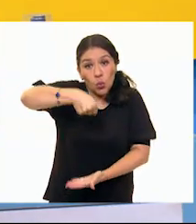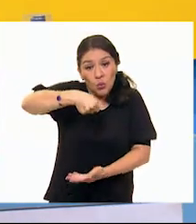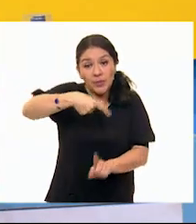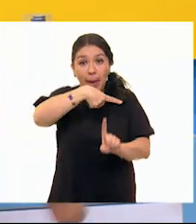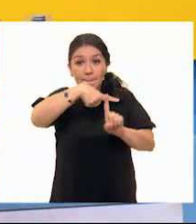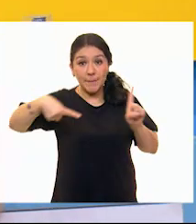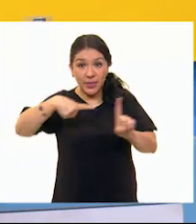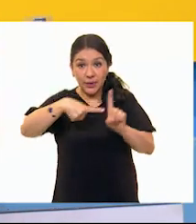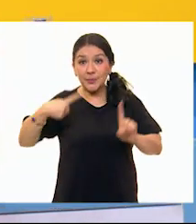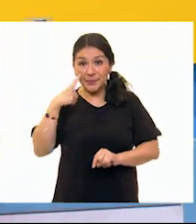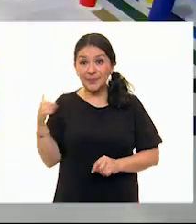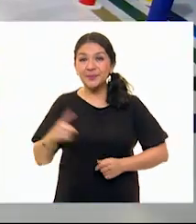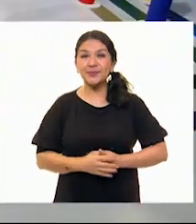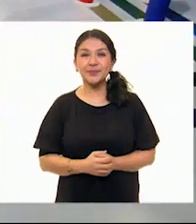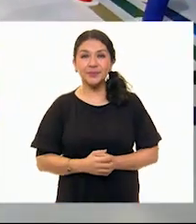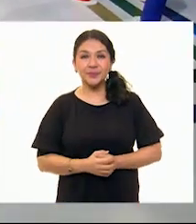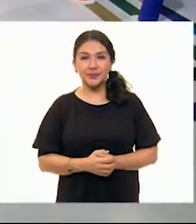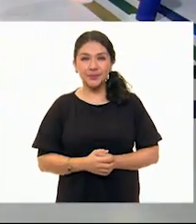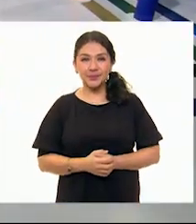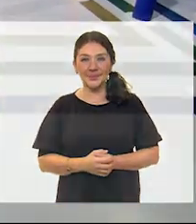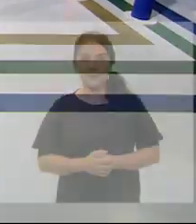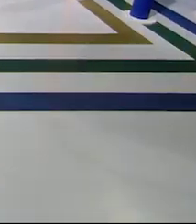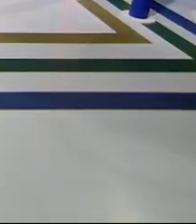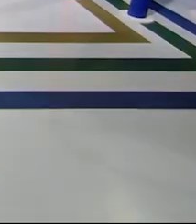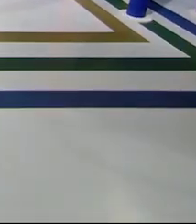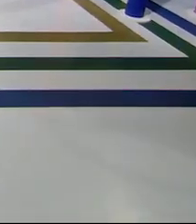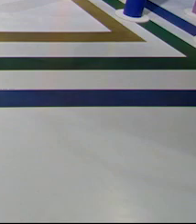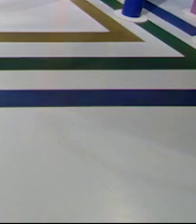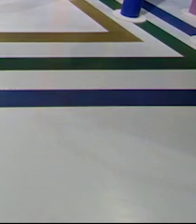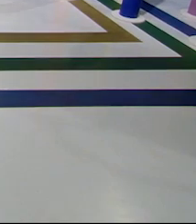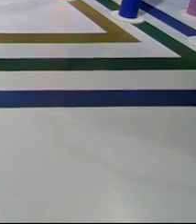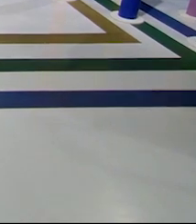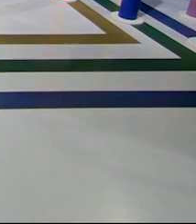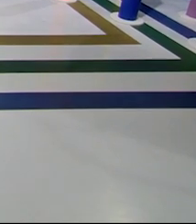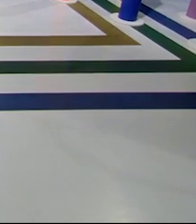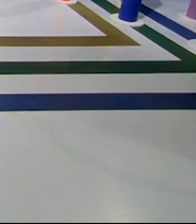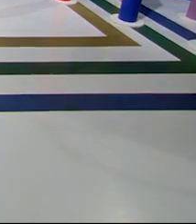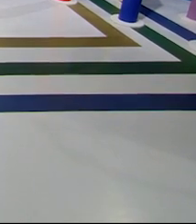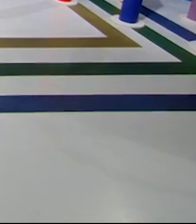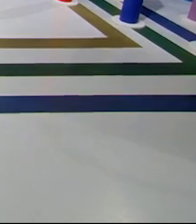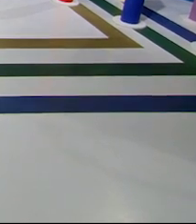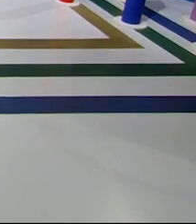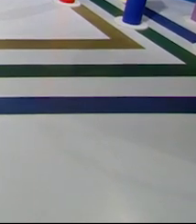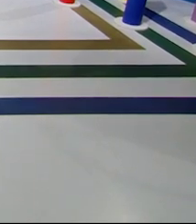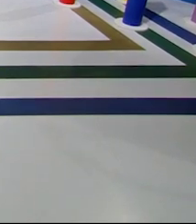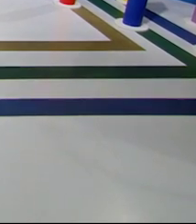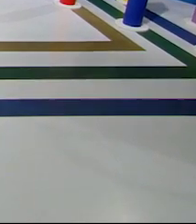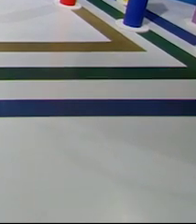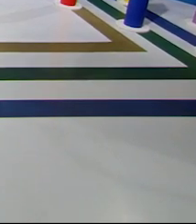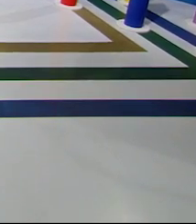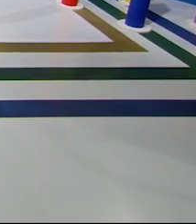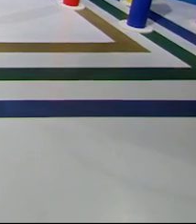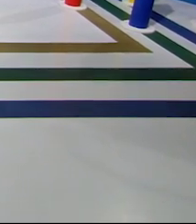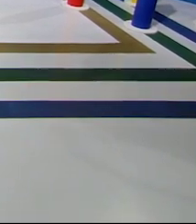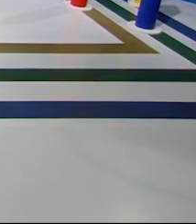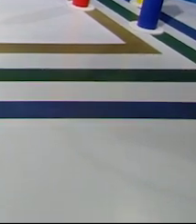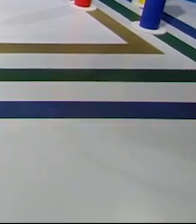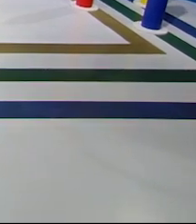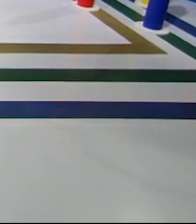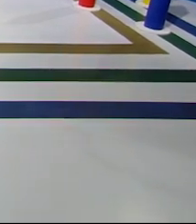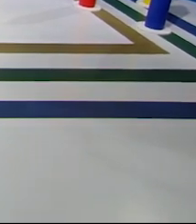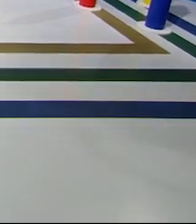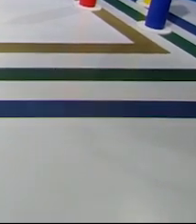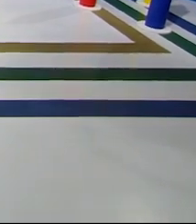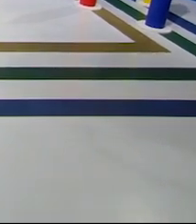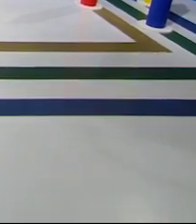en medio. Salida, aquí, doy un giro, cubeta, acá, acá